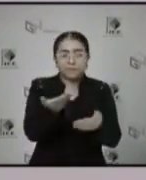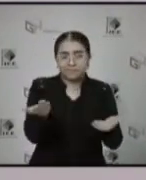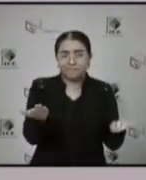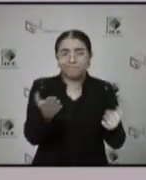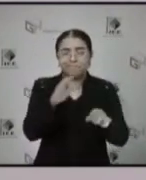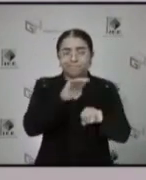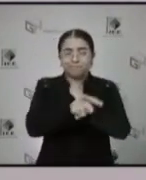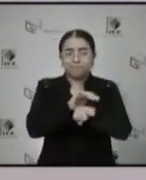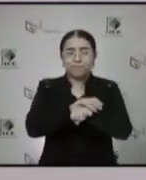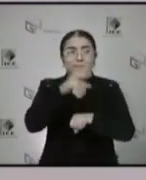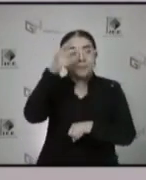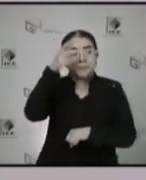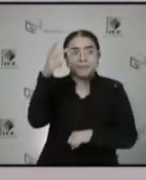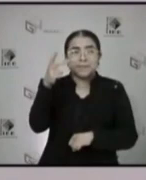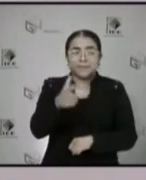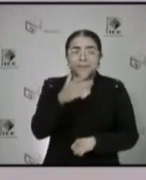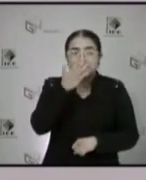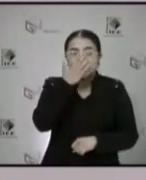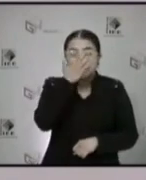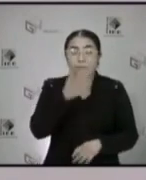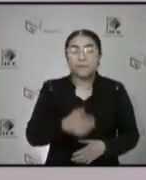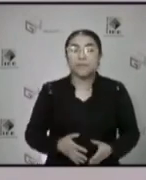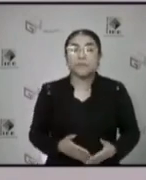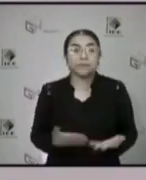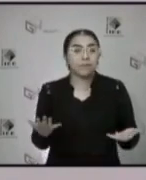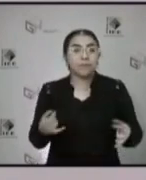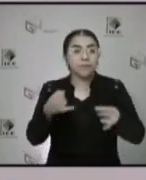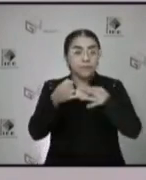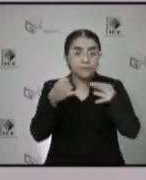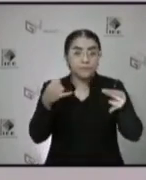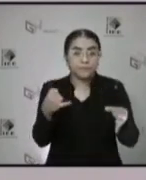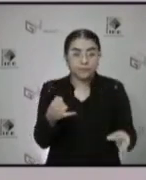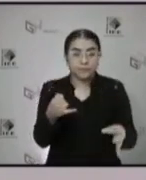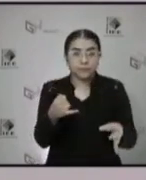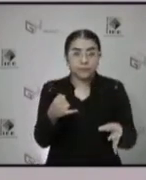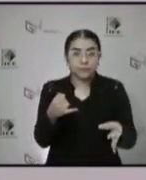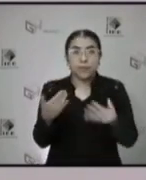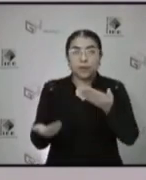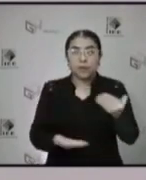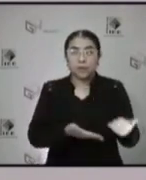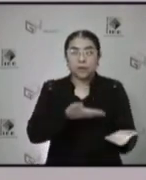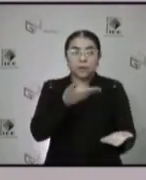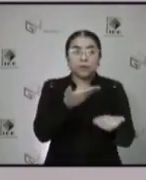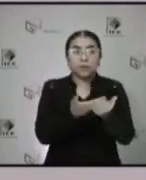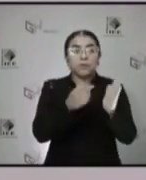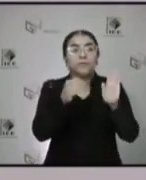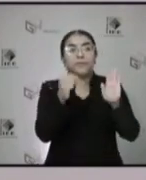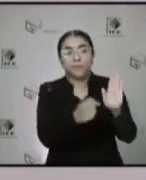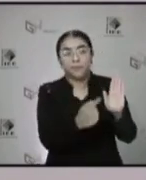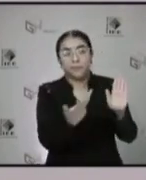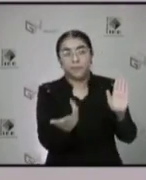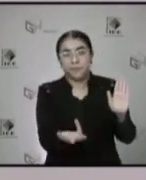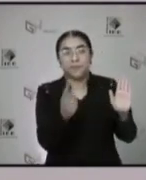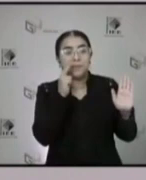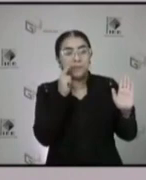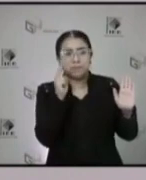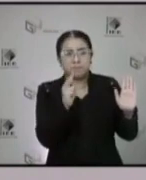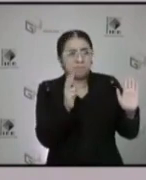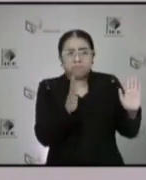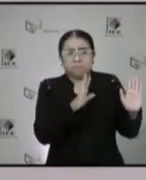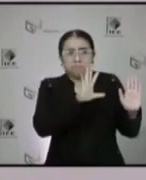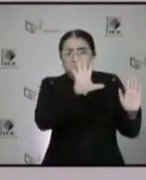este estado, quiero decir, por último, que mis propuestas están a la vista de